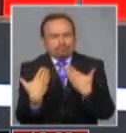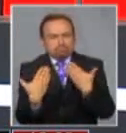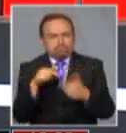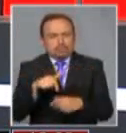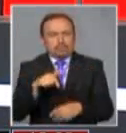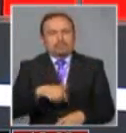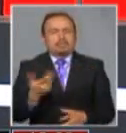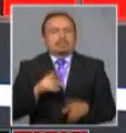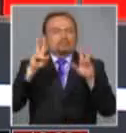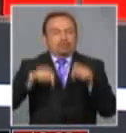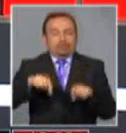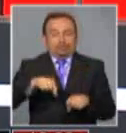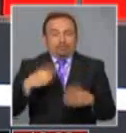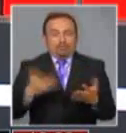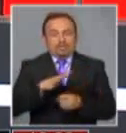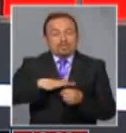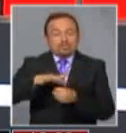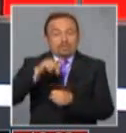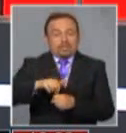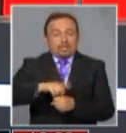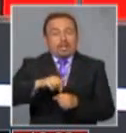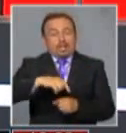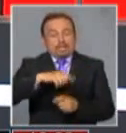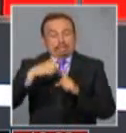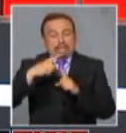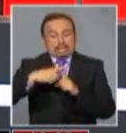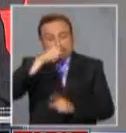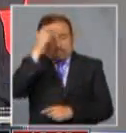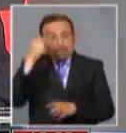nosotros sobre lo que ha ocurrido con la situación de los colectiveros el día de hoy much Muchas gracias a usted